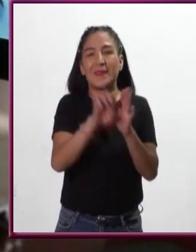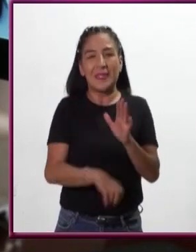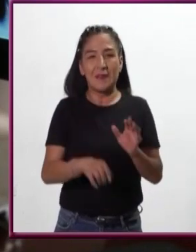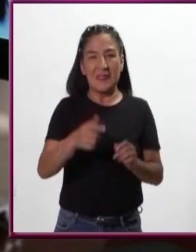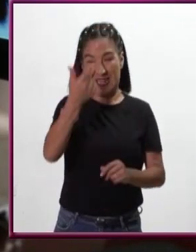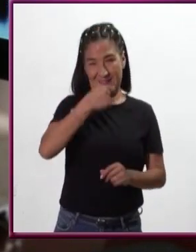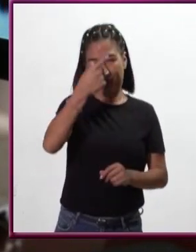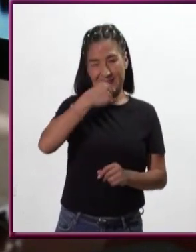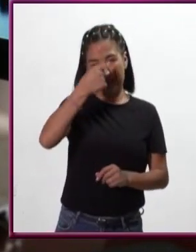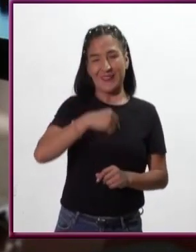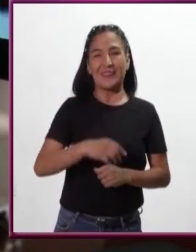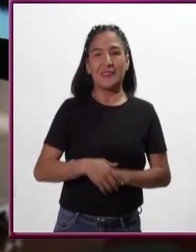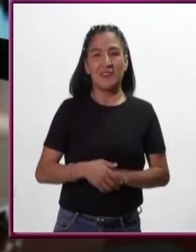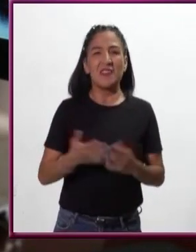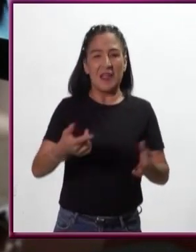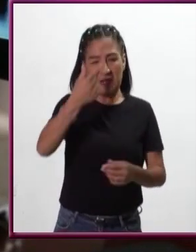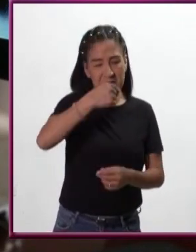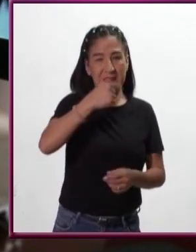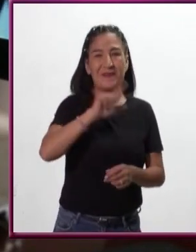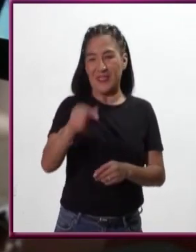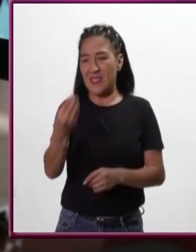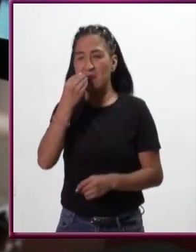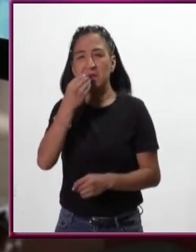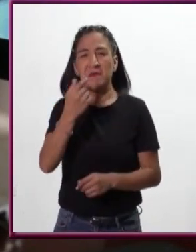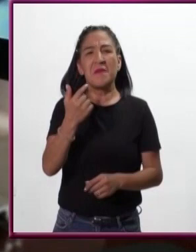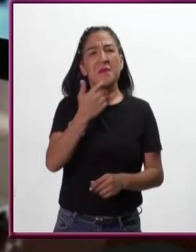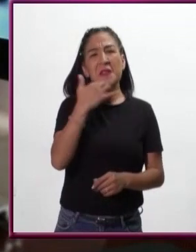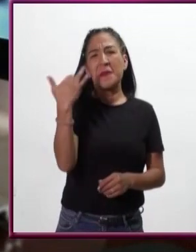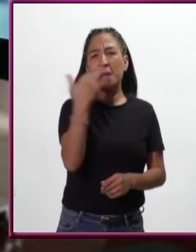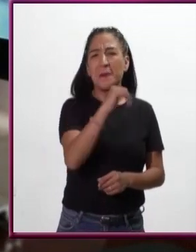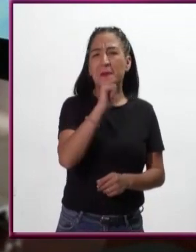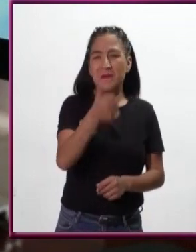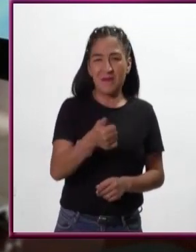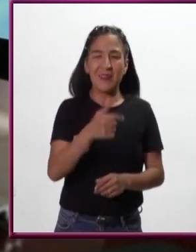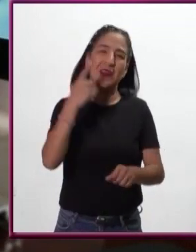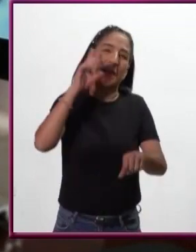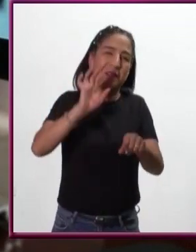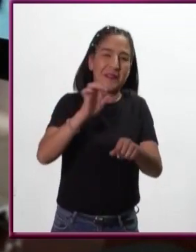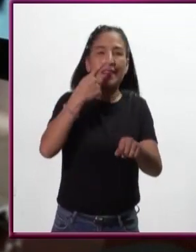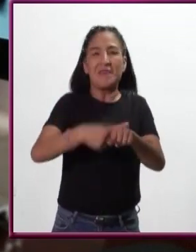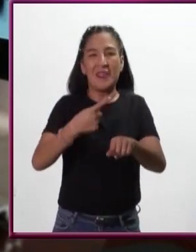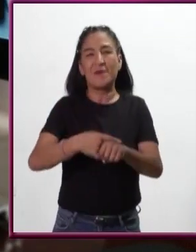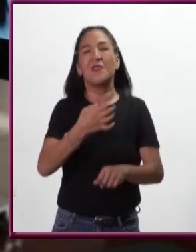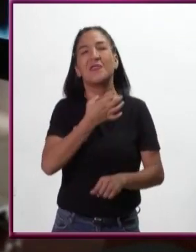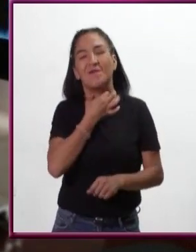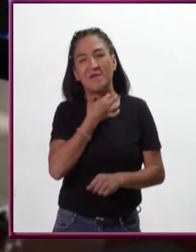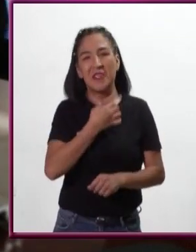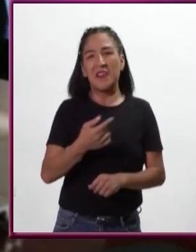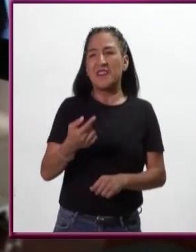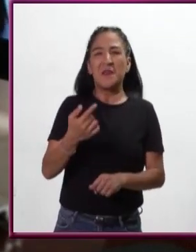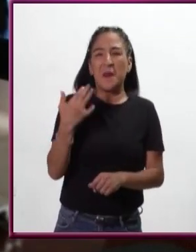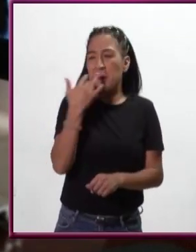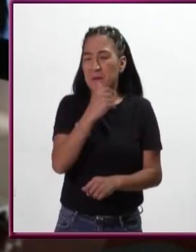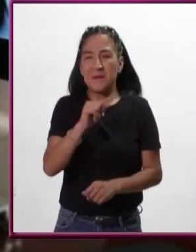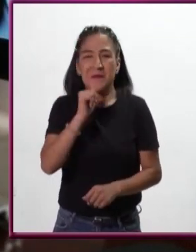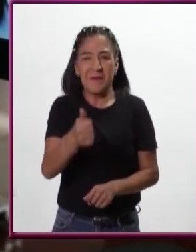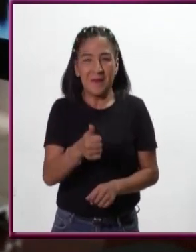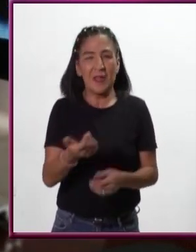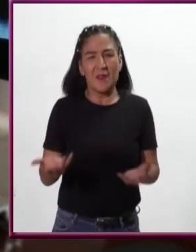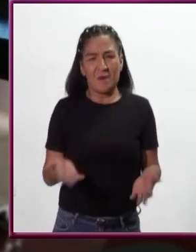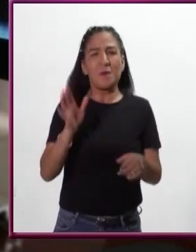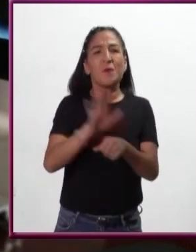por ejemplo, cuando tenemos gripa, a veces no nos sabe la comida, ¿no? O Sí. cuando estamos enfermos de la garganta. Pero en realidad es